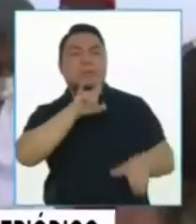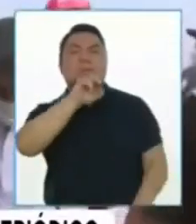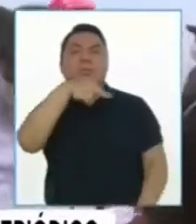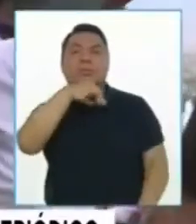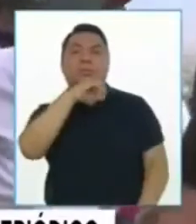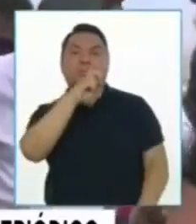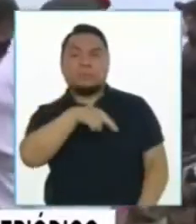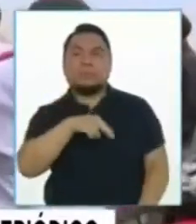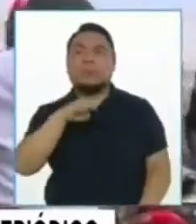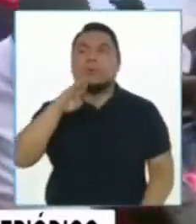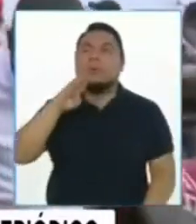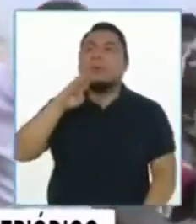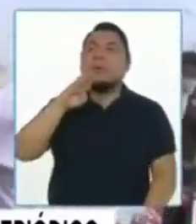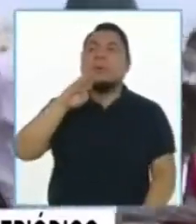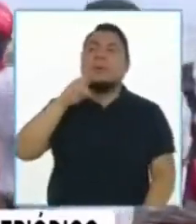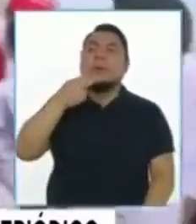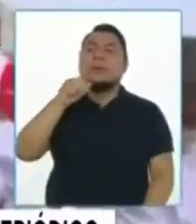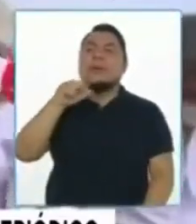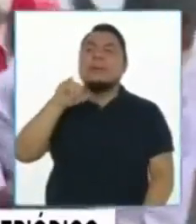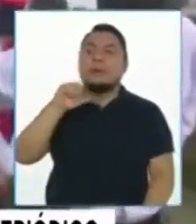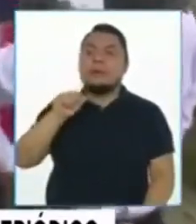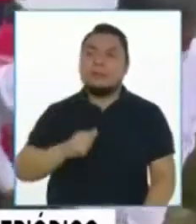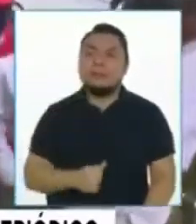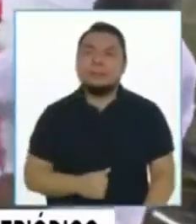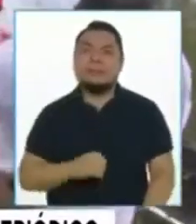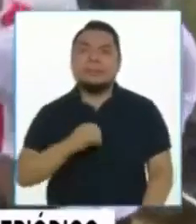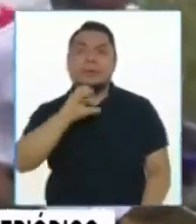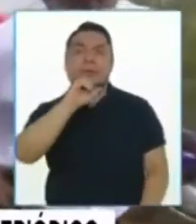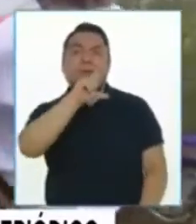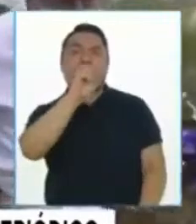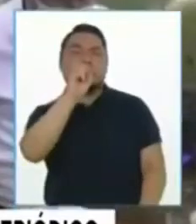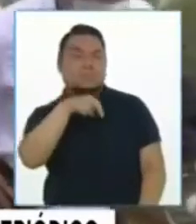Unión, Guayabamca, Ollón,